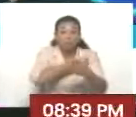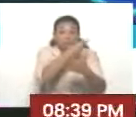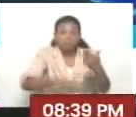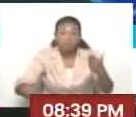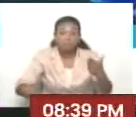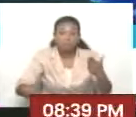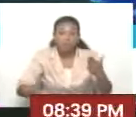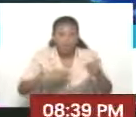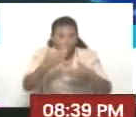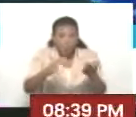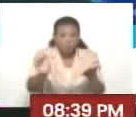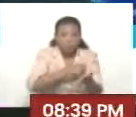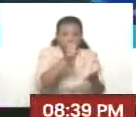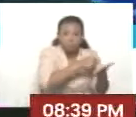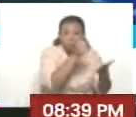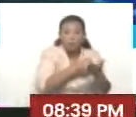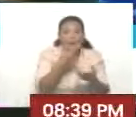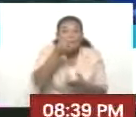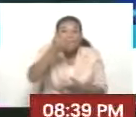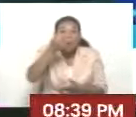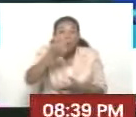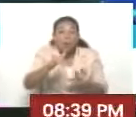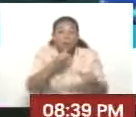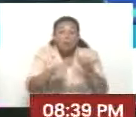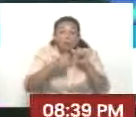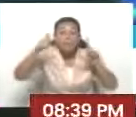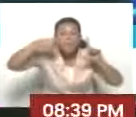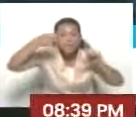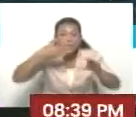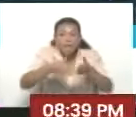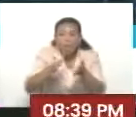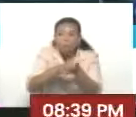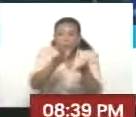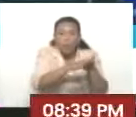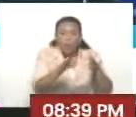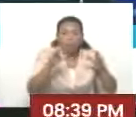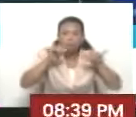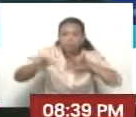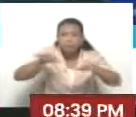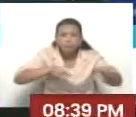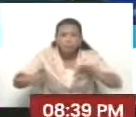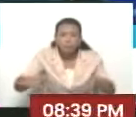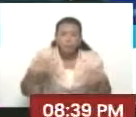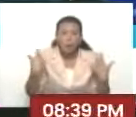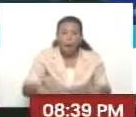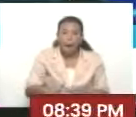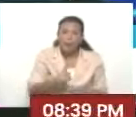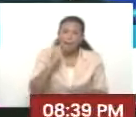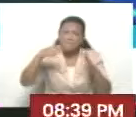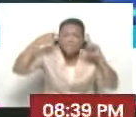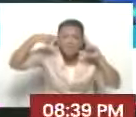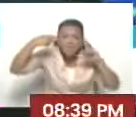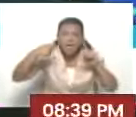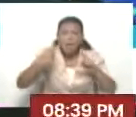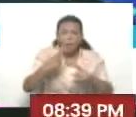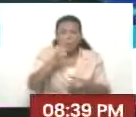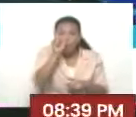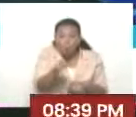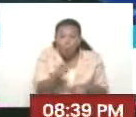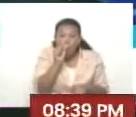Censuraron. Pocos portales del mundo sacaron estos videos. Video terrible. Cuando el